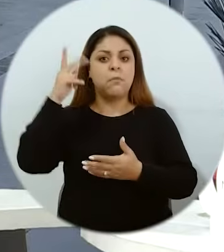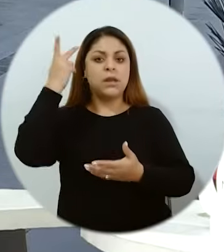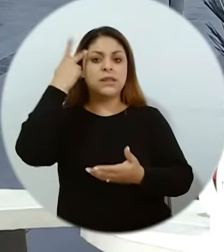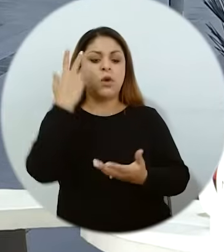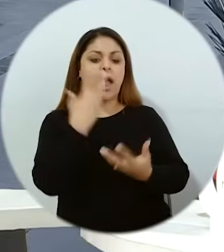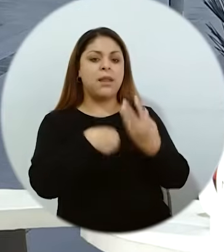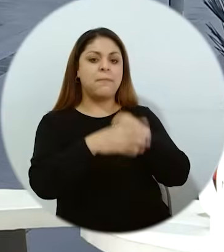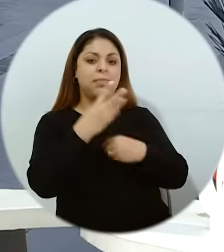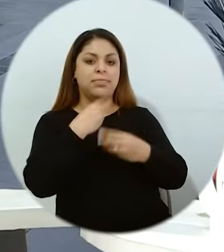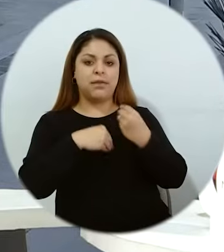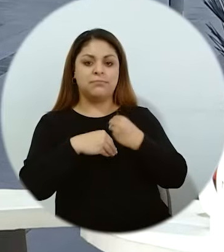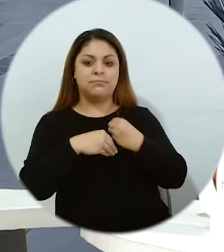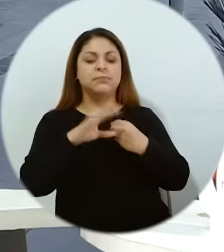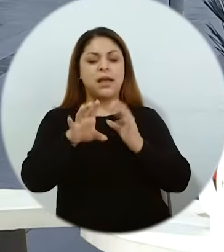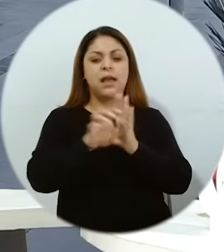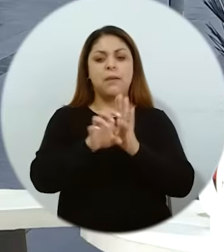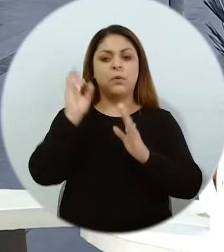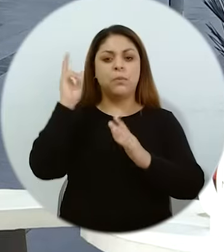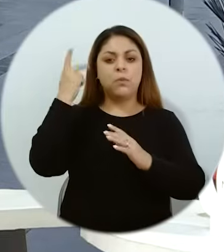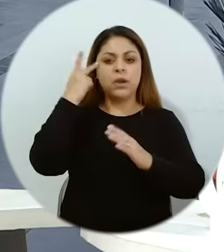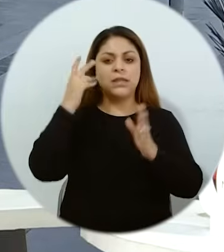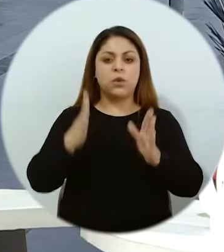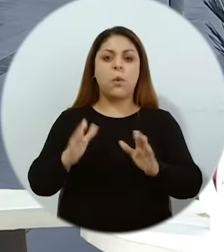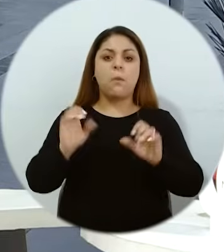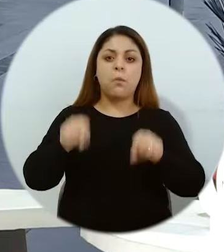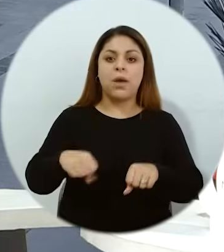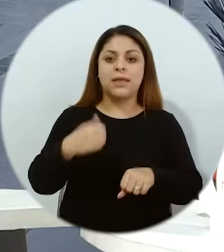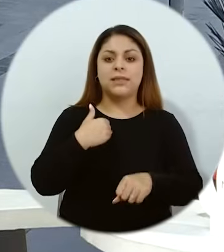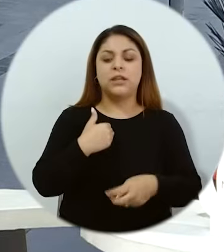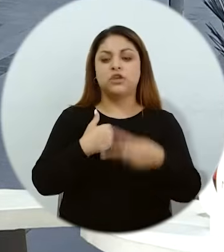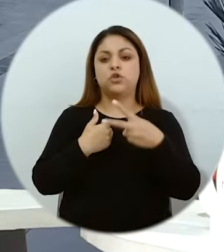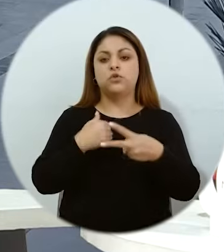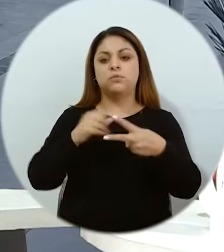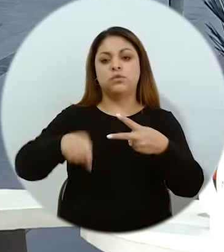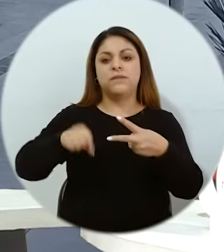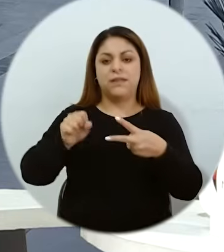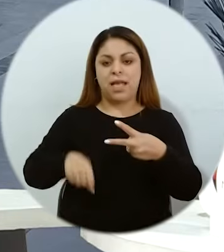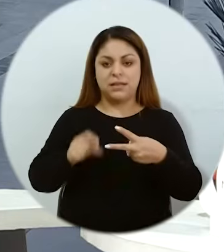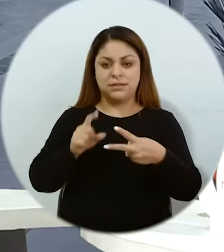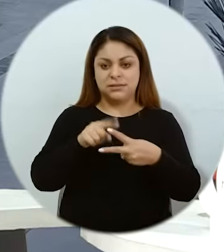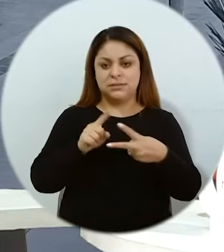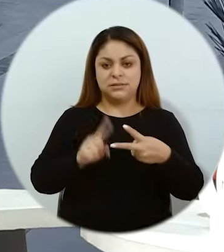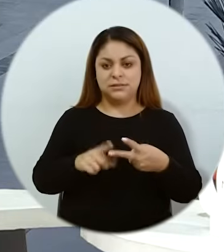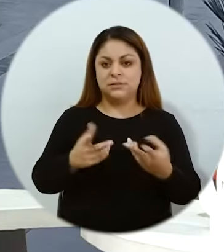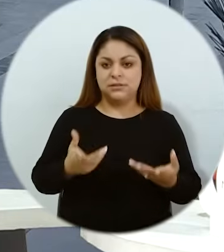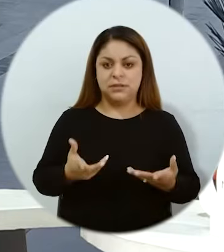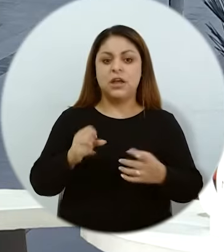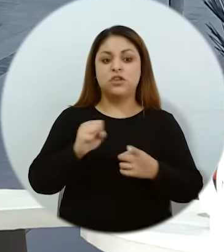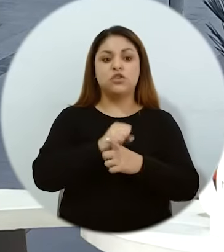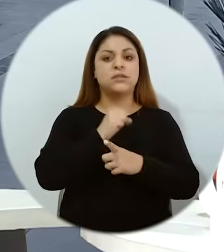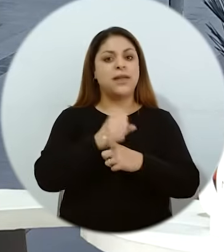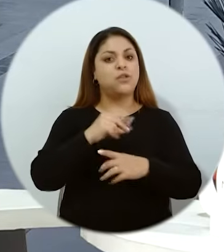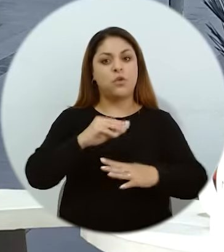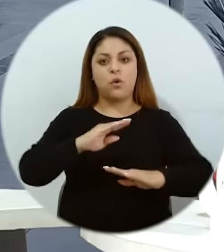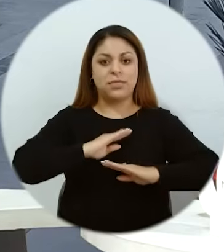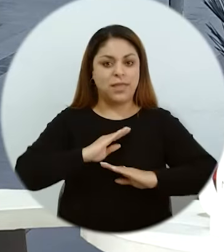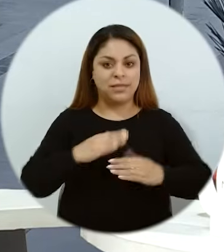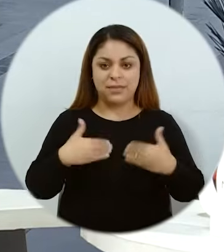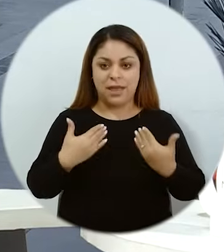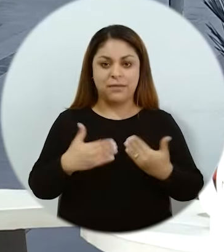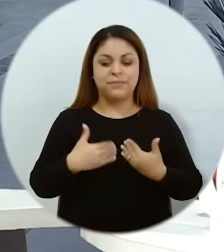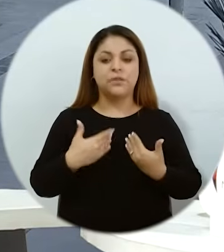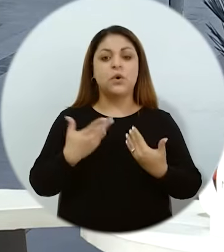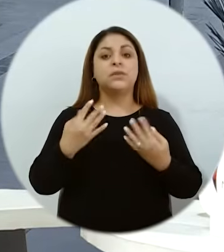eso se alimentan los políticos. Es decir, un político puede tener dos posibilidades ante una sociedad descontenta.